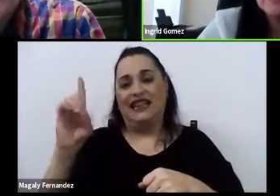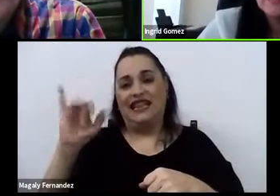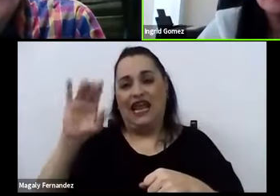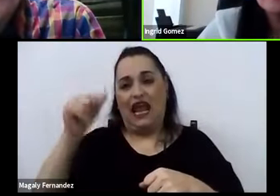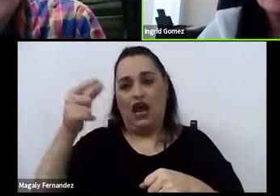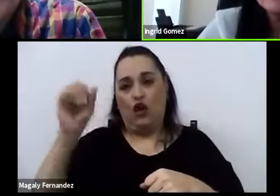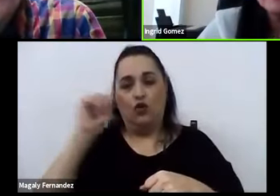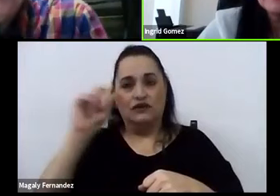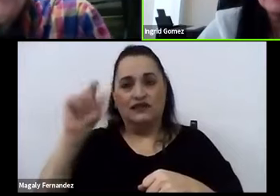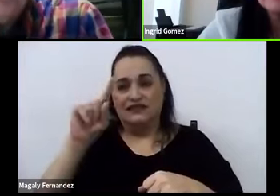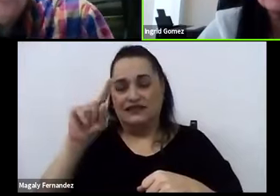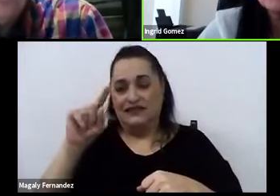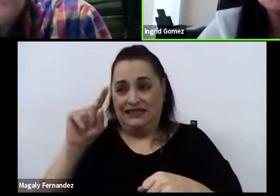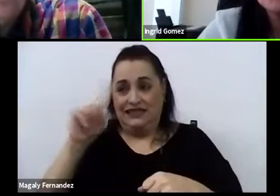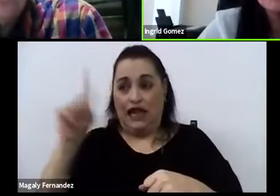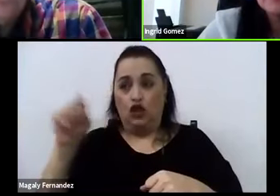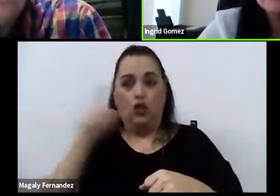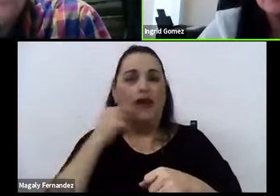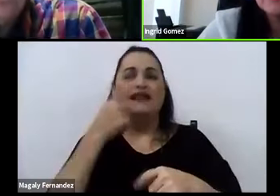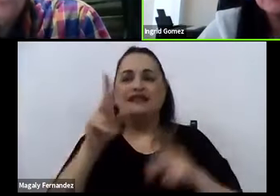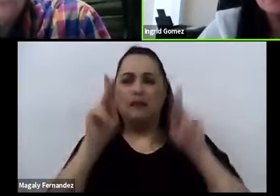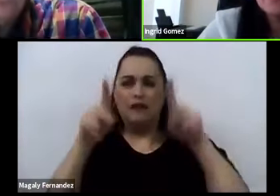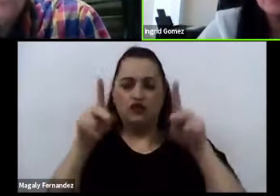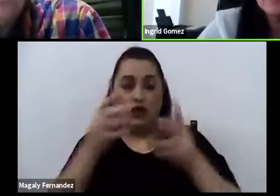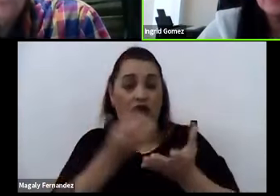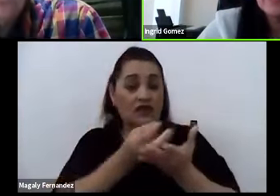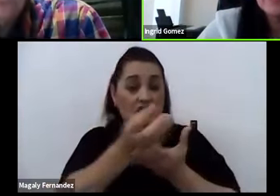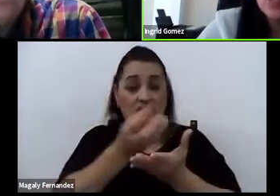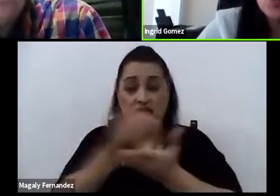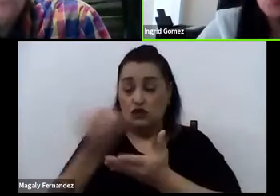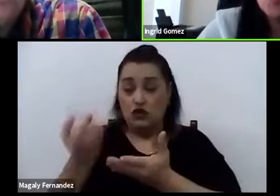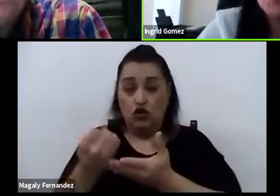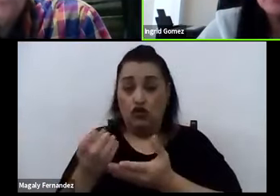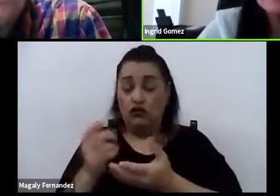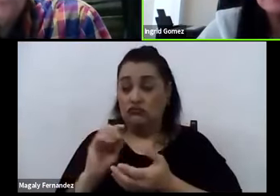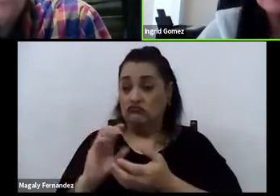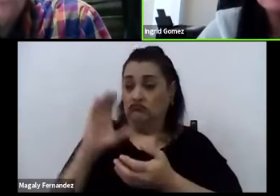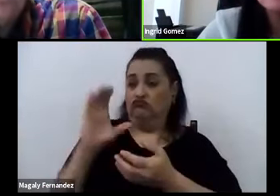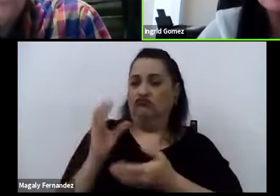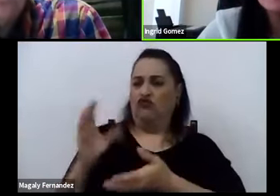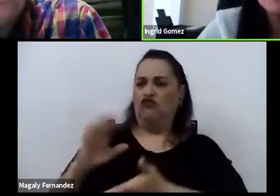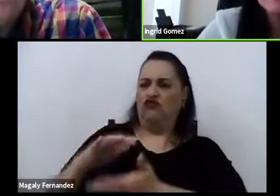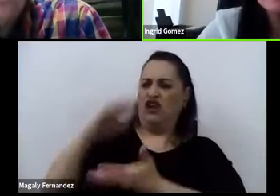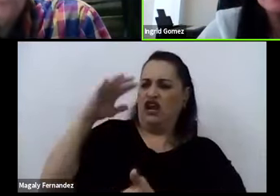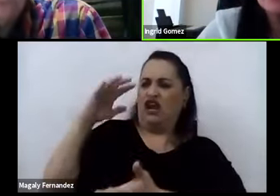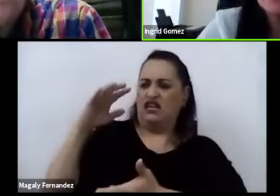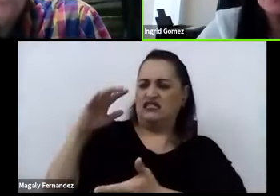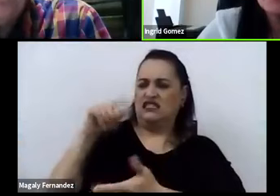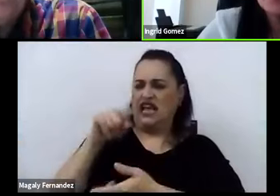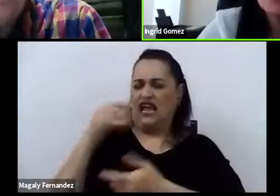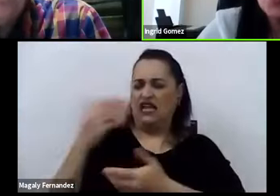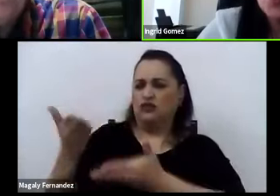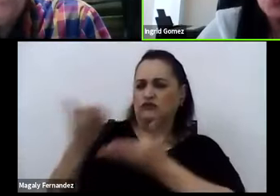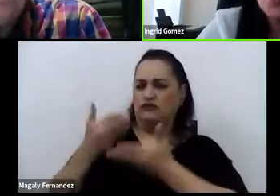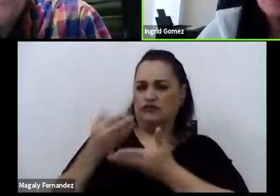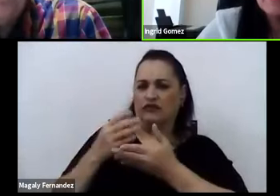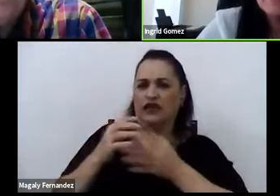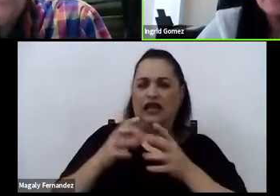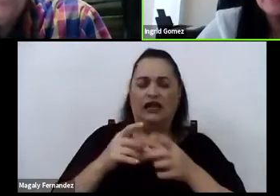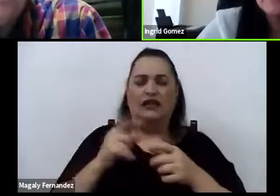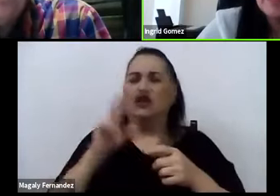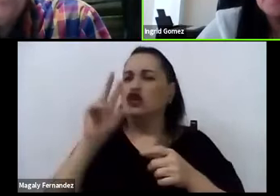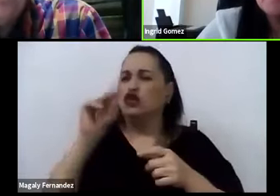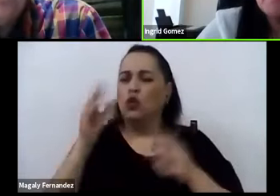que indican que la distribución de la riqueza puede generar un desestímulo al crecimiento económico, lo